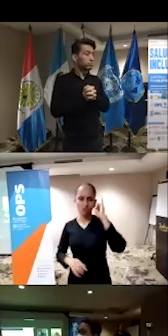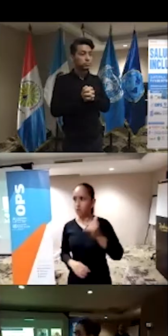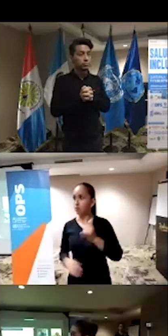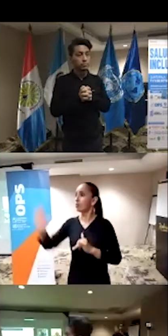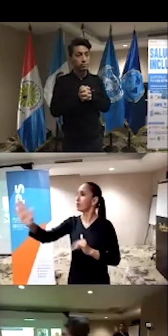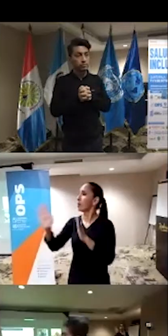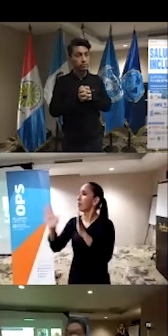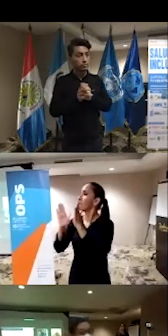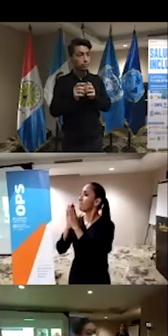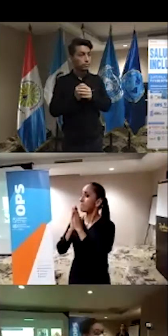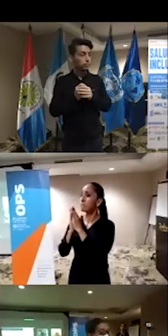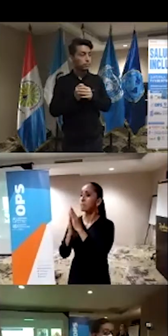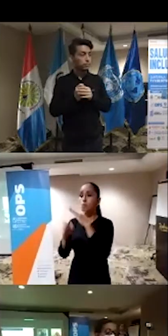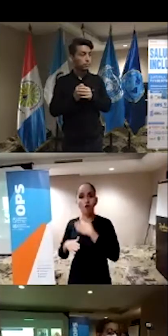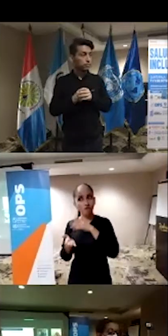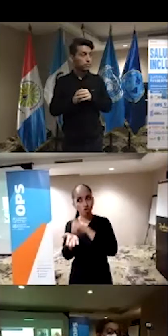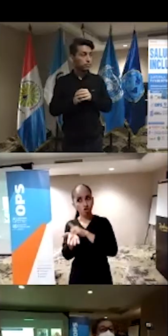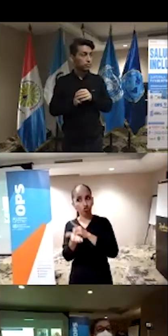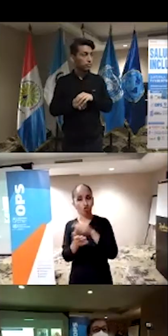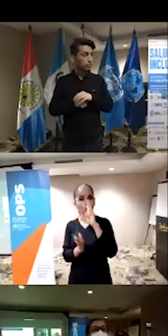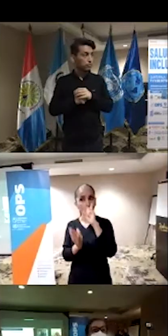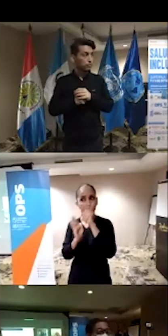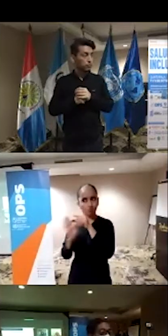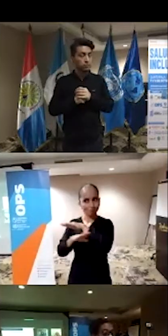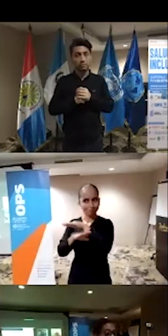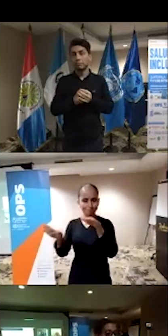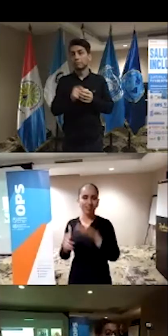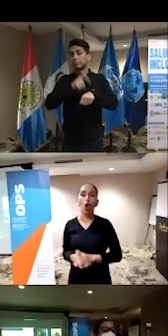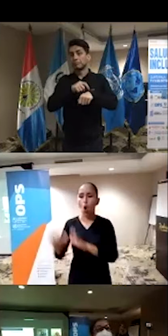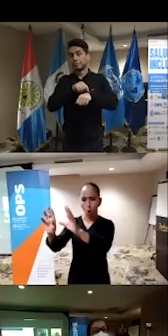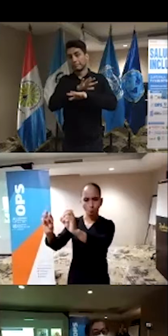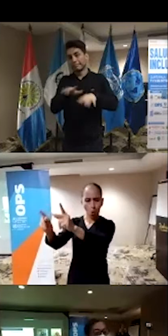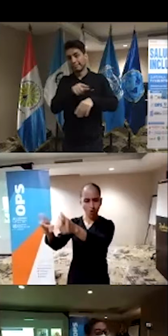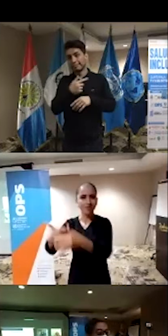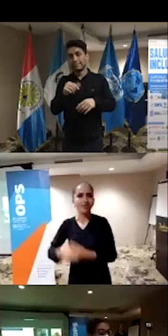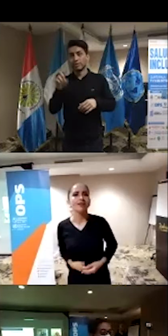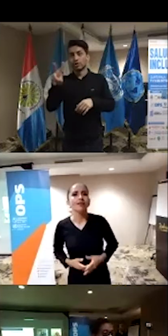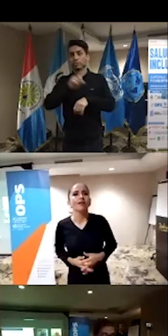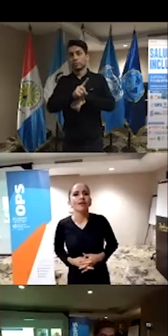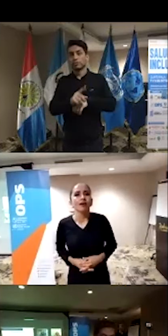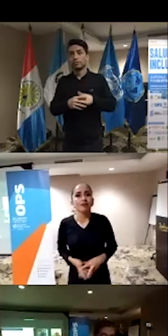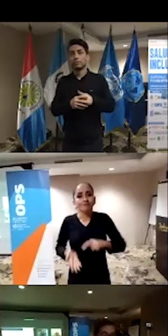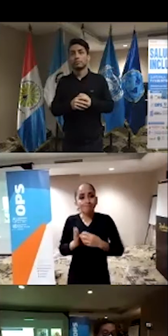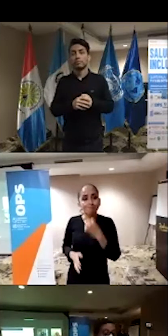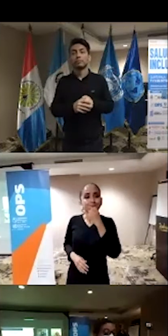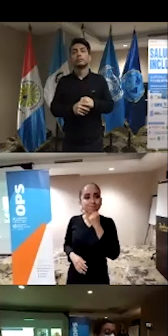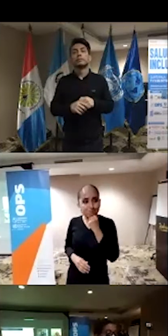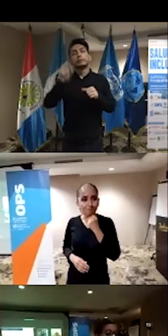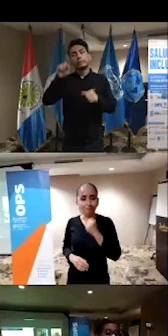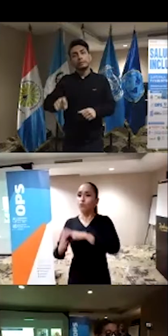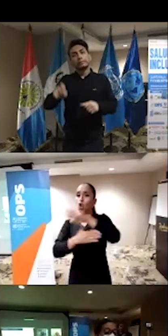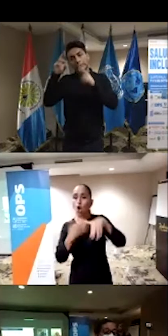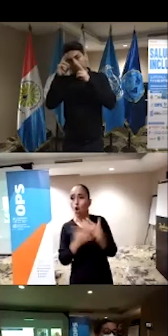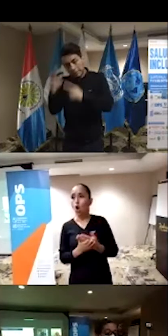doctora, 2 minutos. Ok. Es respetar, es apreciar que todos los